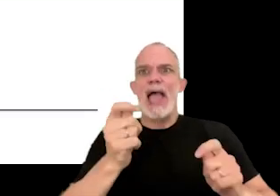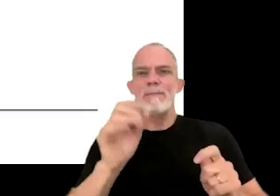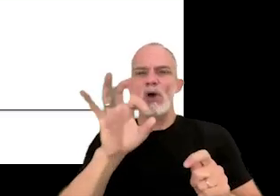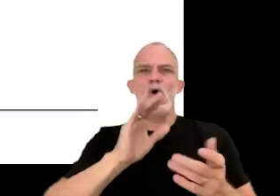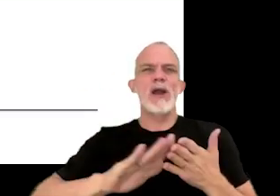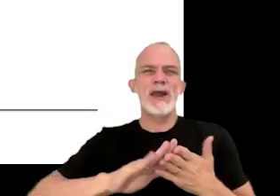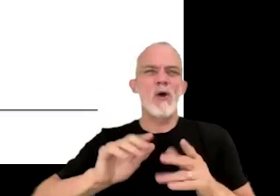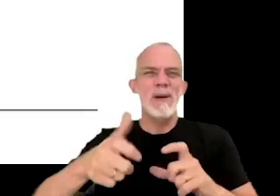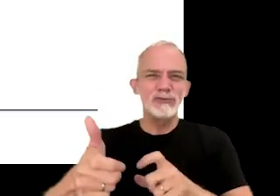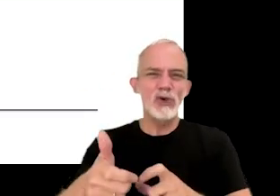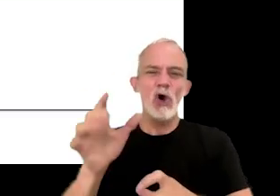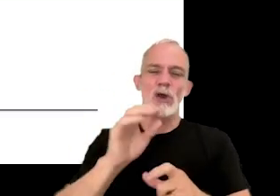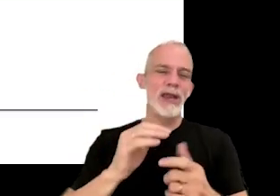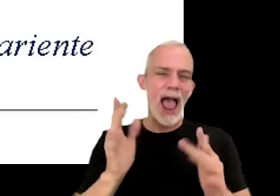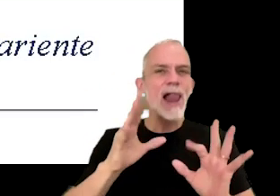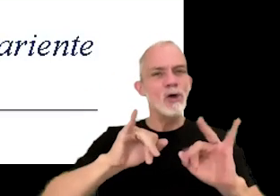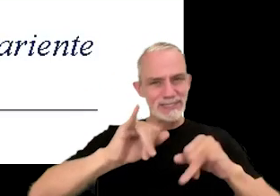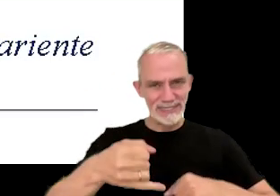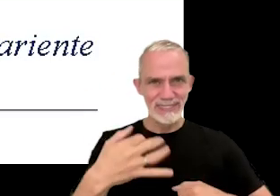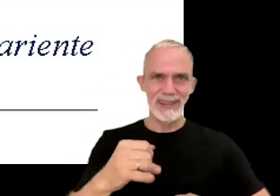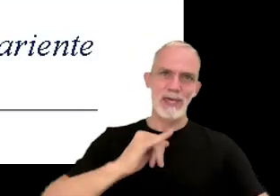renovaciones o actualizaciones.